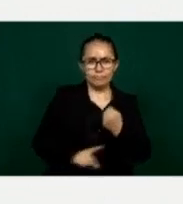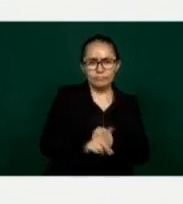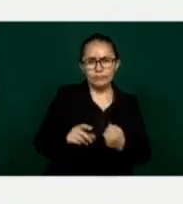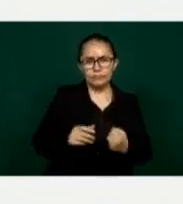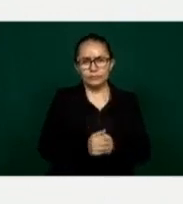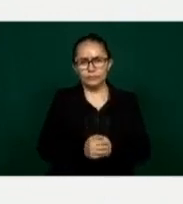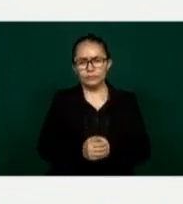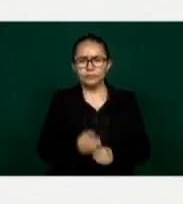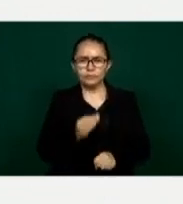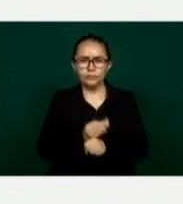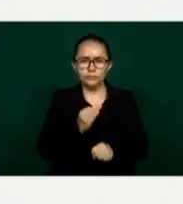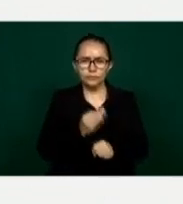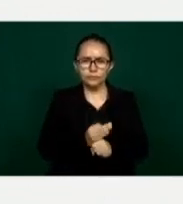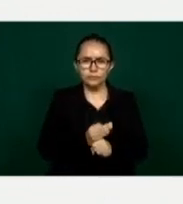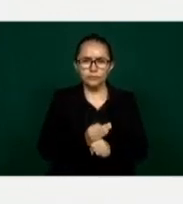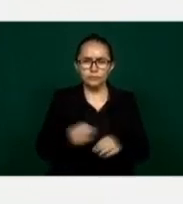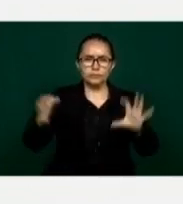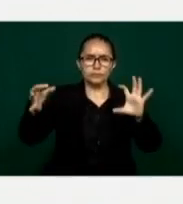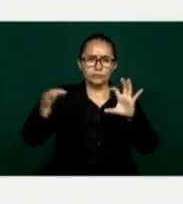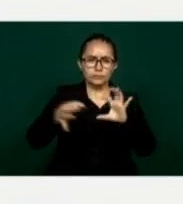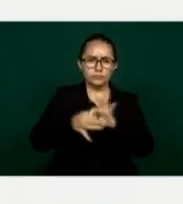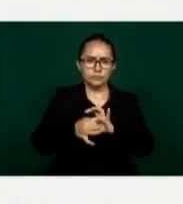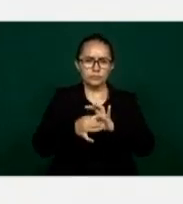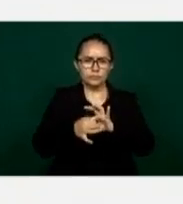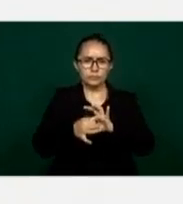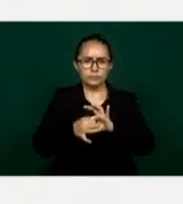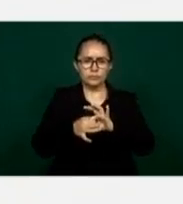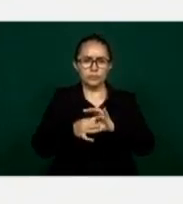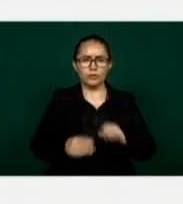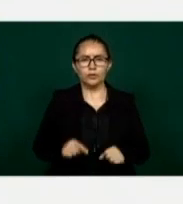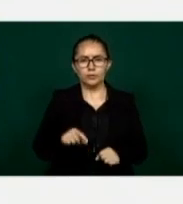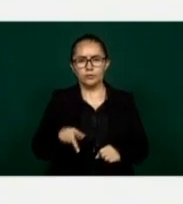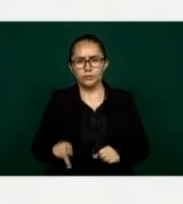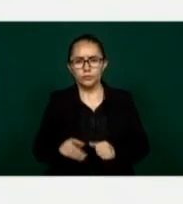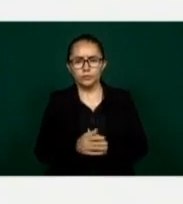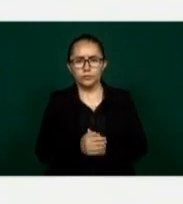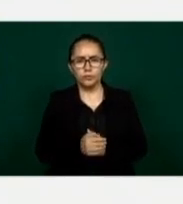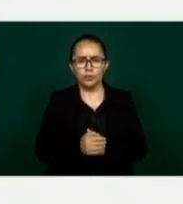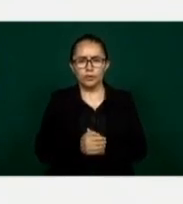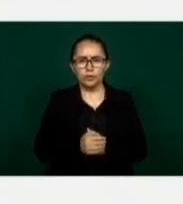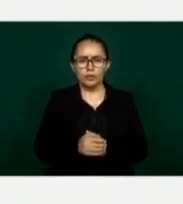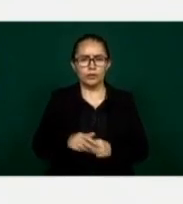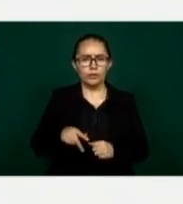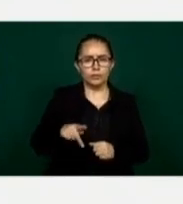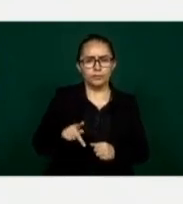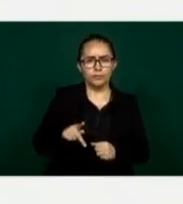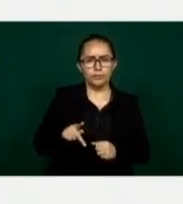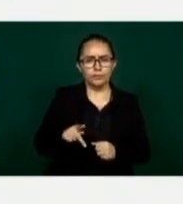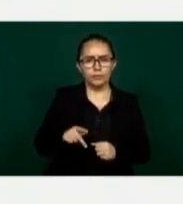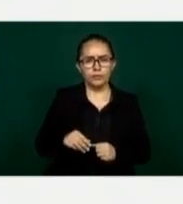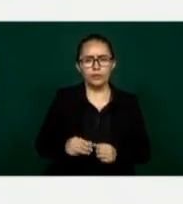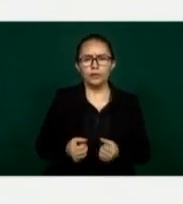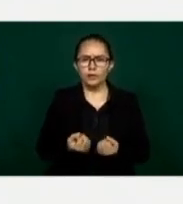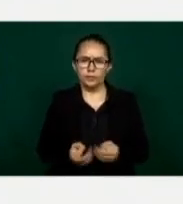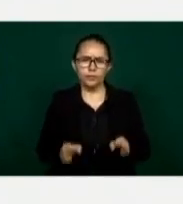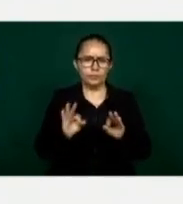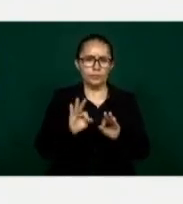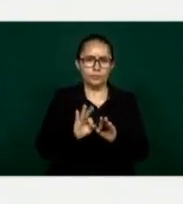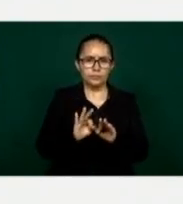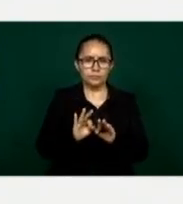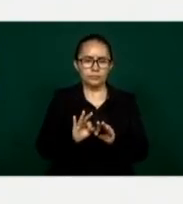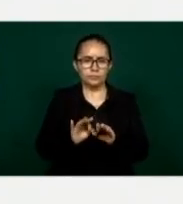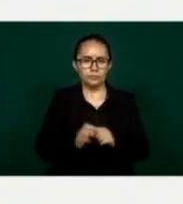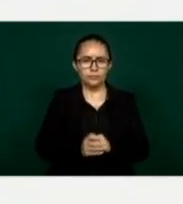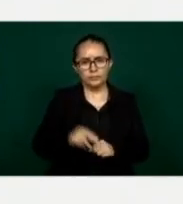que están vinculados a delincuencia organizada, identificamos 34 y principalmente en